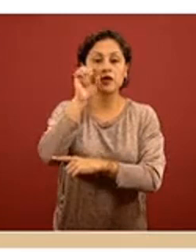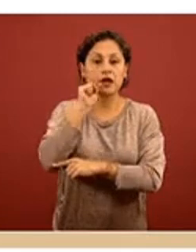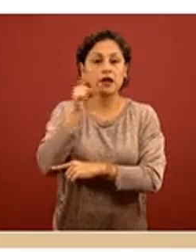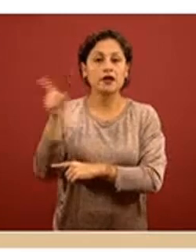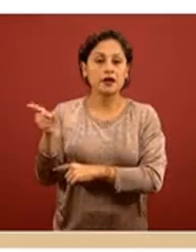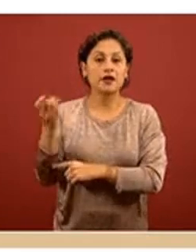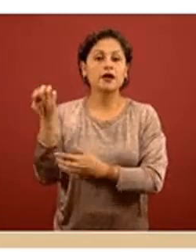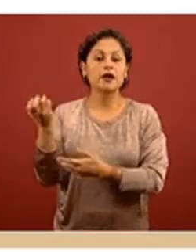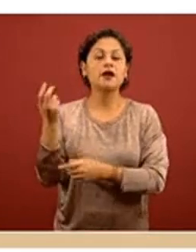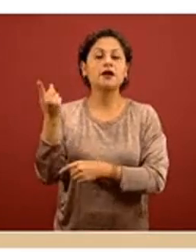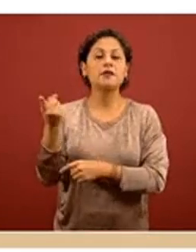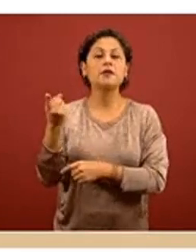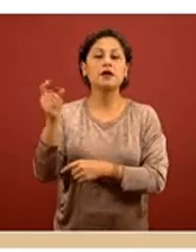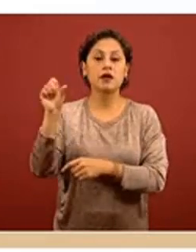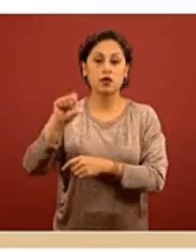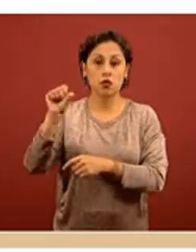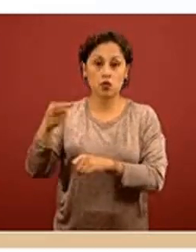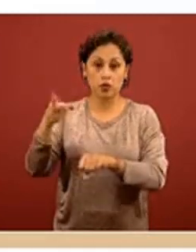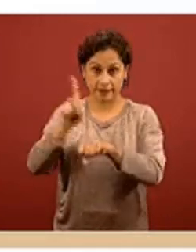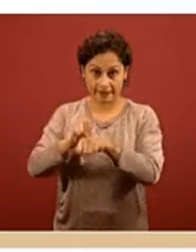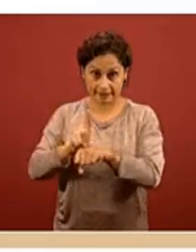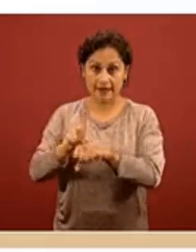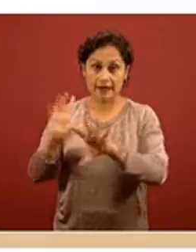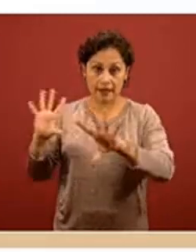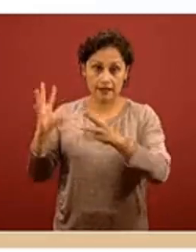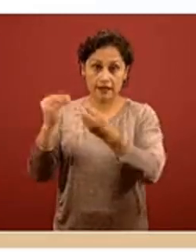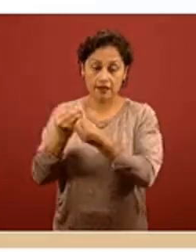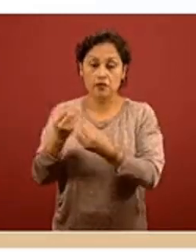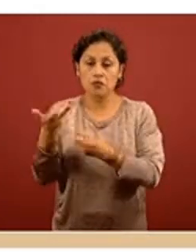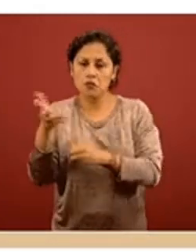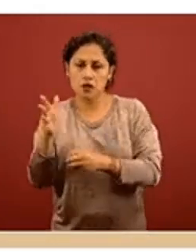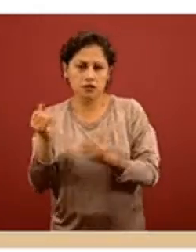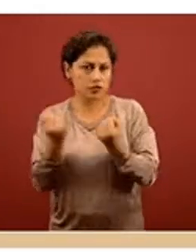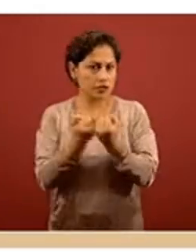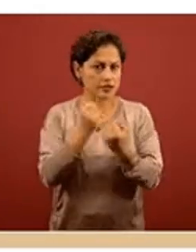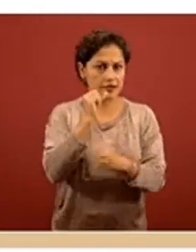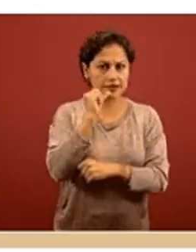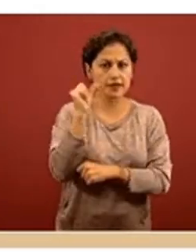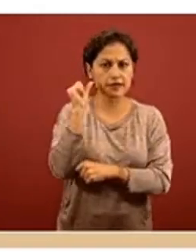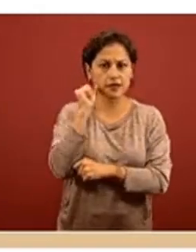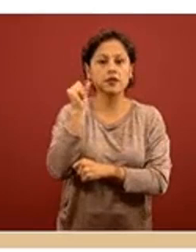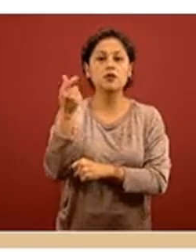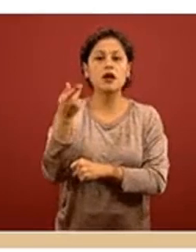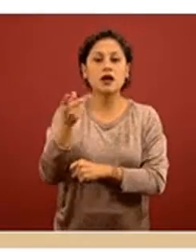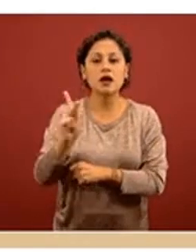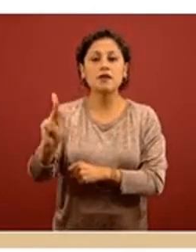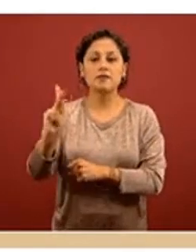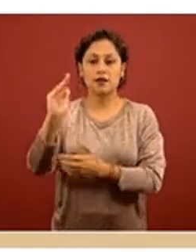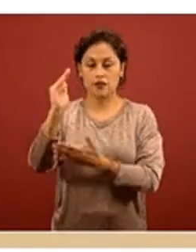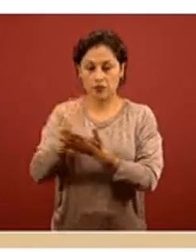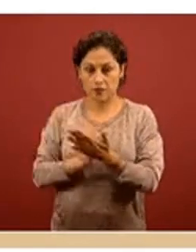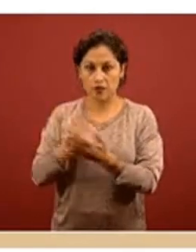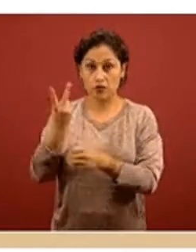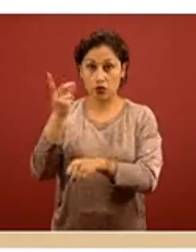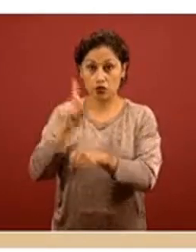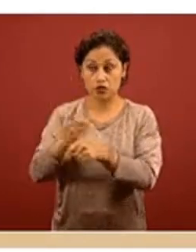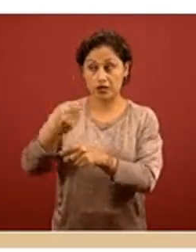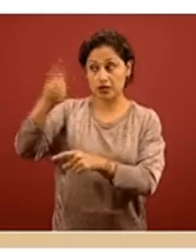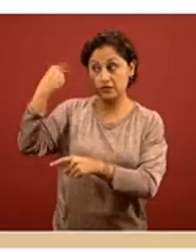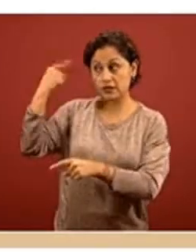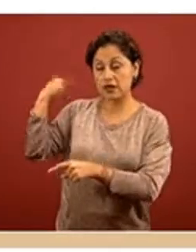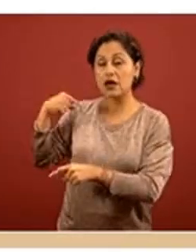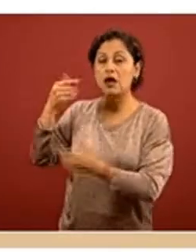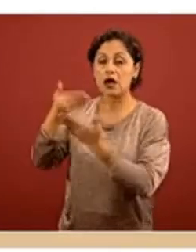casos confirmados del día de hoy fue bastante similar a la del día de ayer y fue menor a la de hace 2 días. Vamos a ver el día de